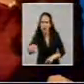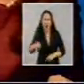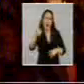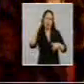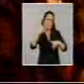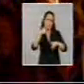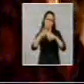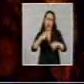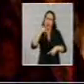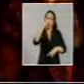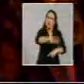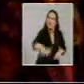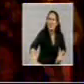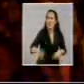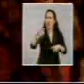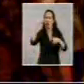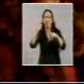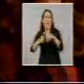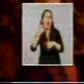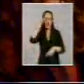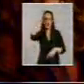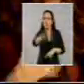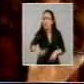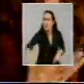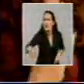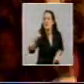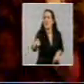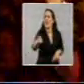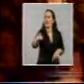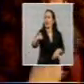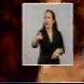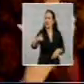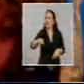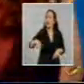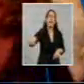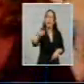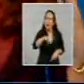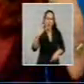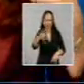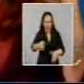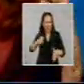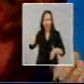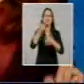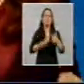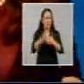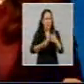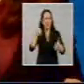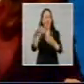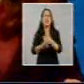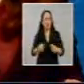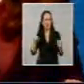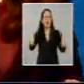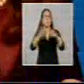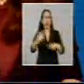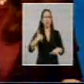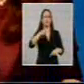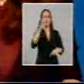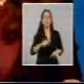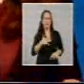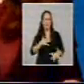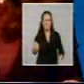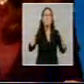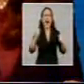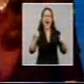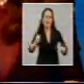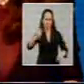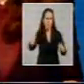hijos, por sus nietos, dar esta lucha que es una lucha por la patria y por la